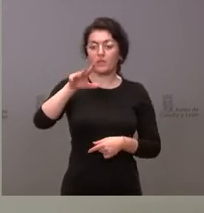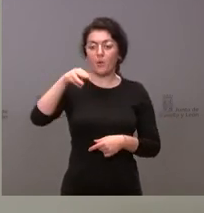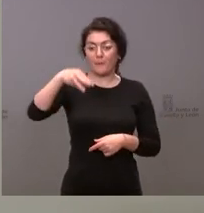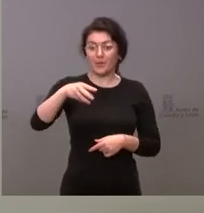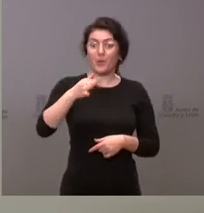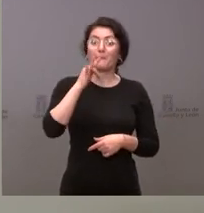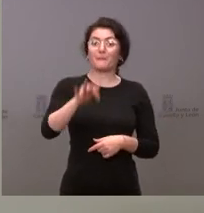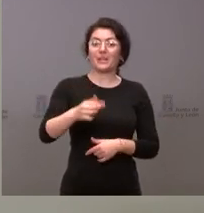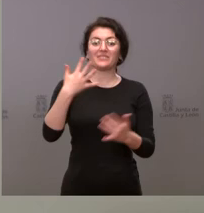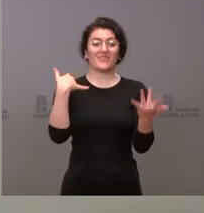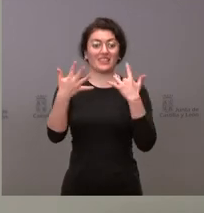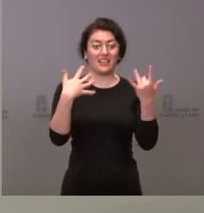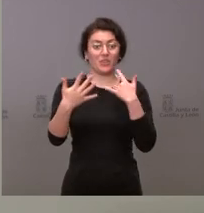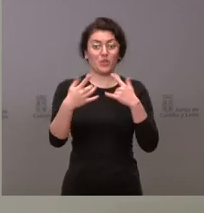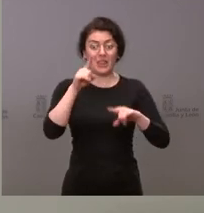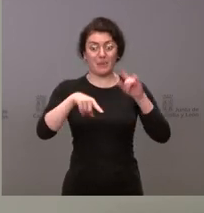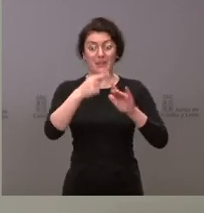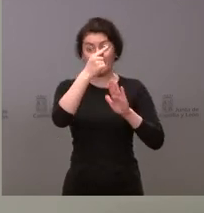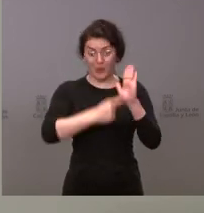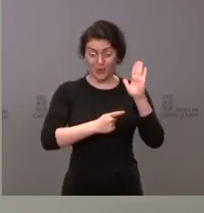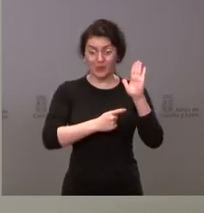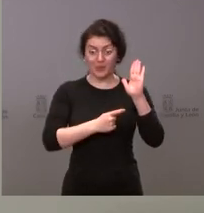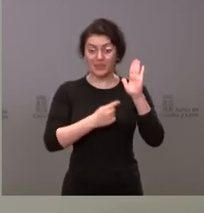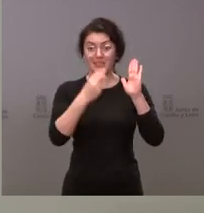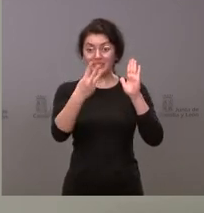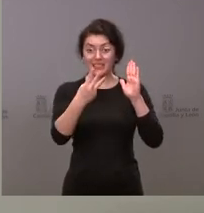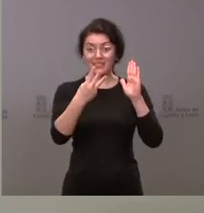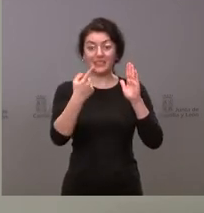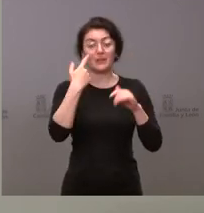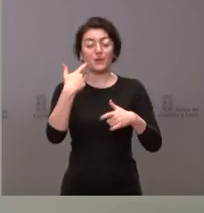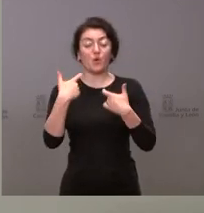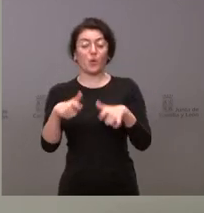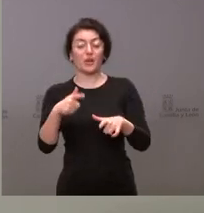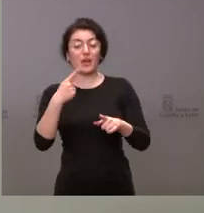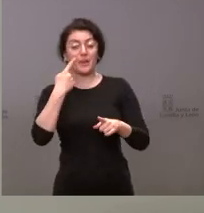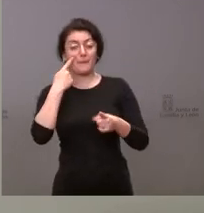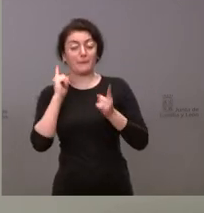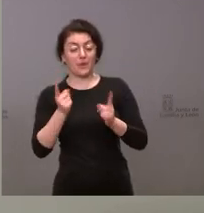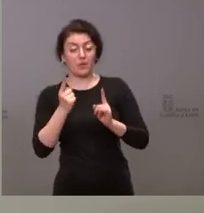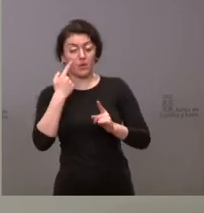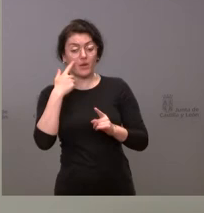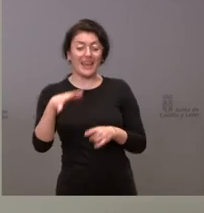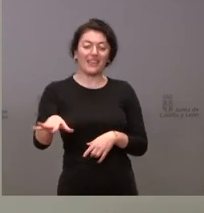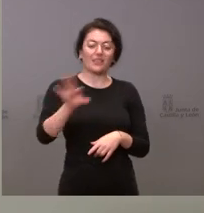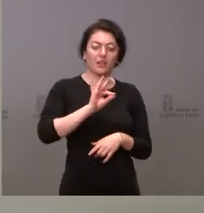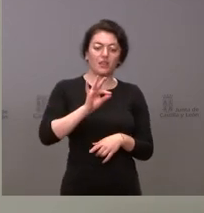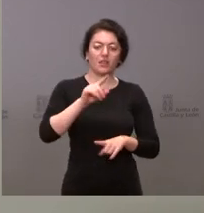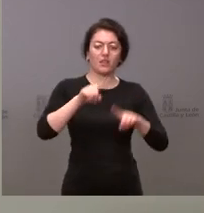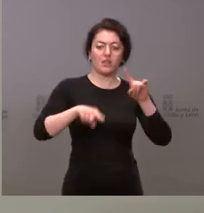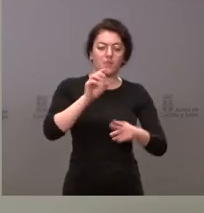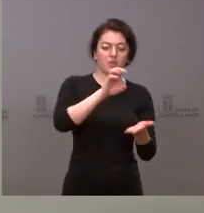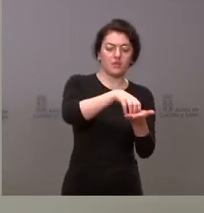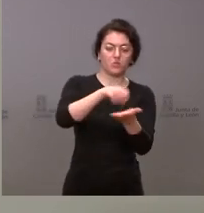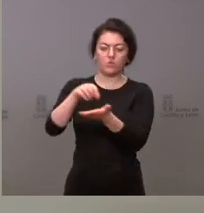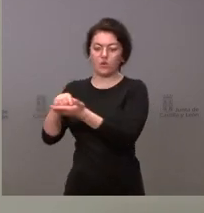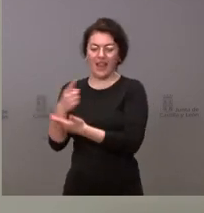criterios es en función del cual esas unidades de prevención de riesgos laborales tomarán las decisiones centro de trabajo / trabajo